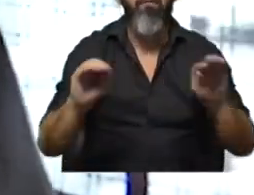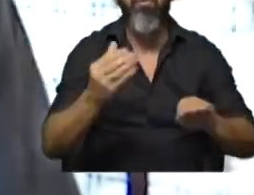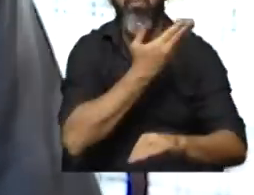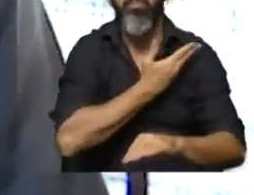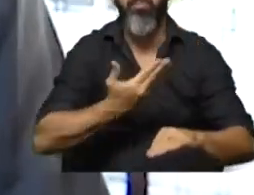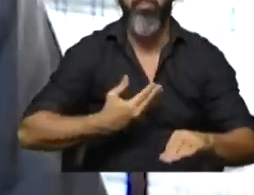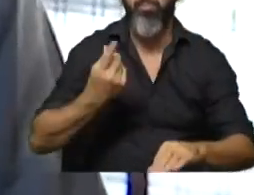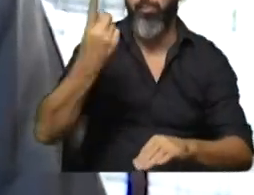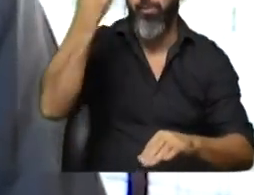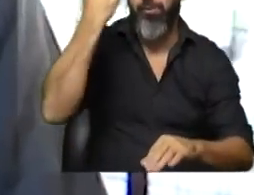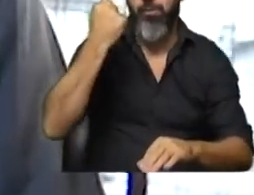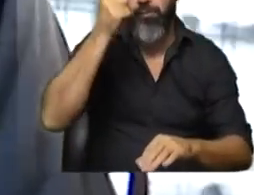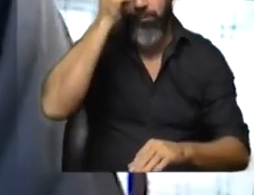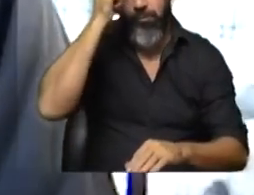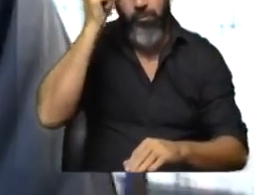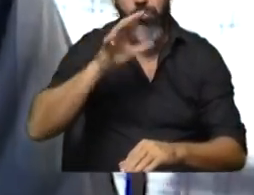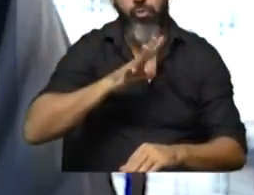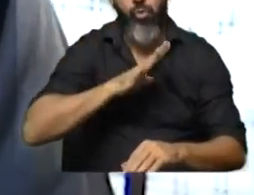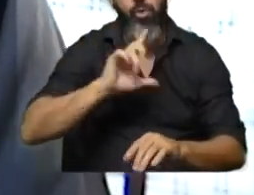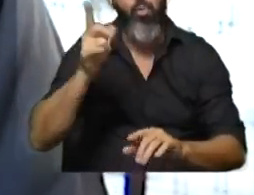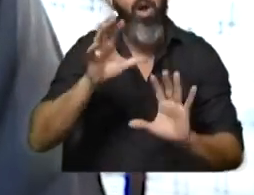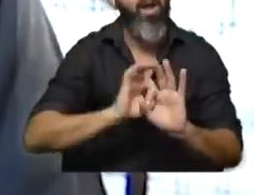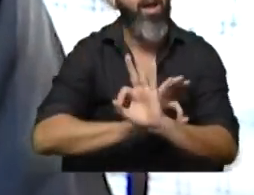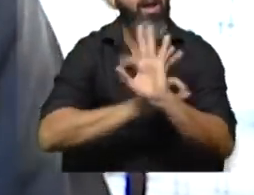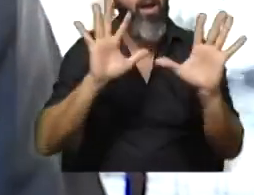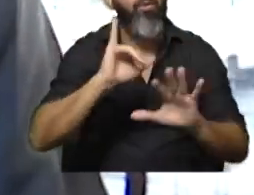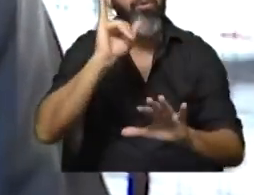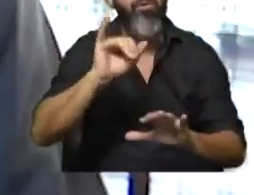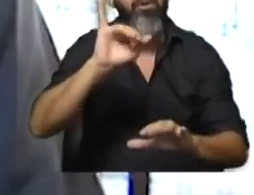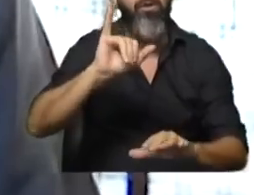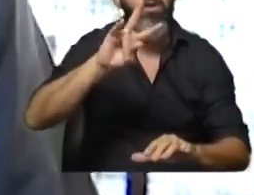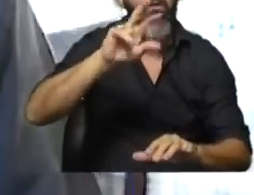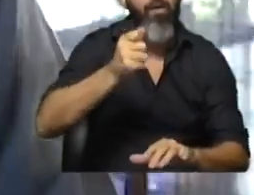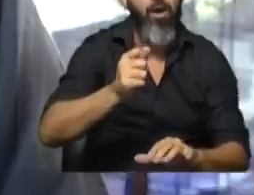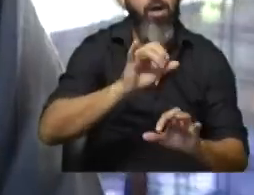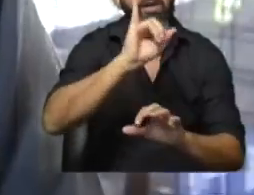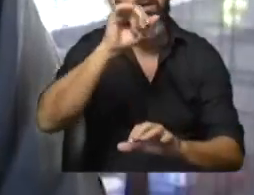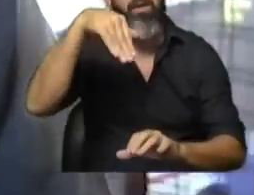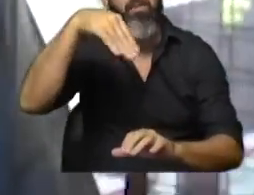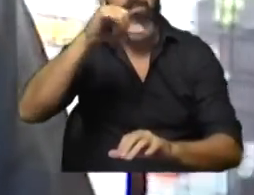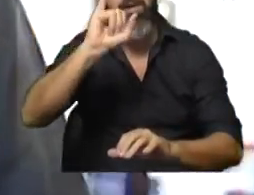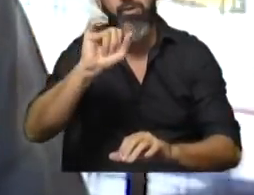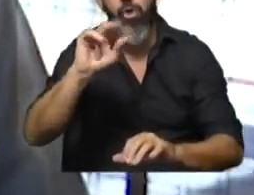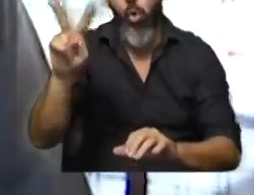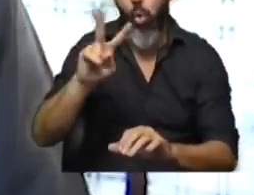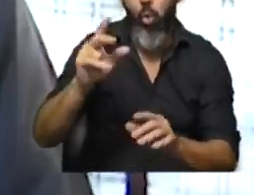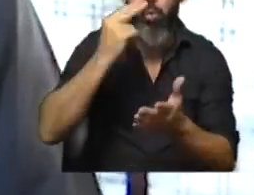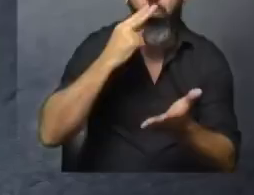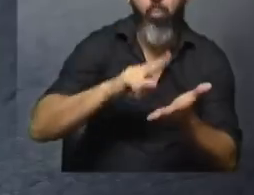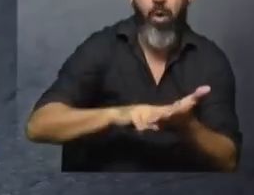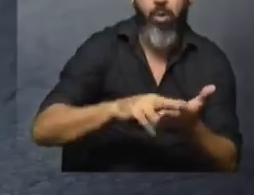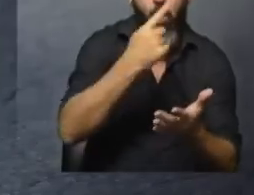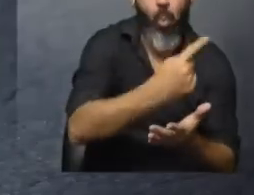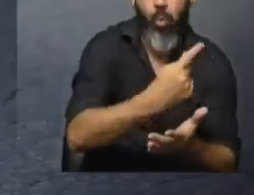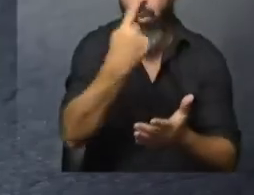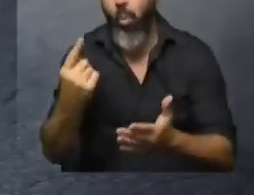del día de ayer todavía no son claros en cuanto si va a ser el IVA el imeci los dos juntos o uno